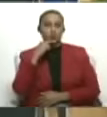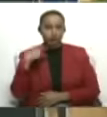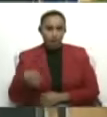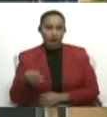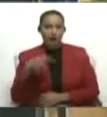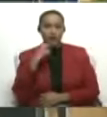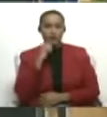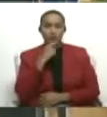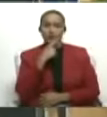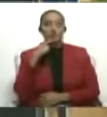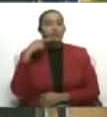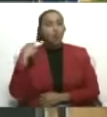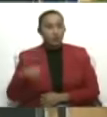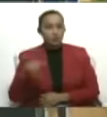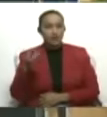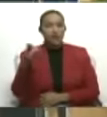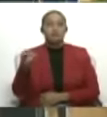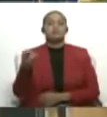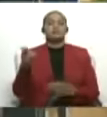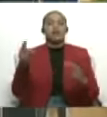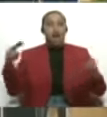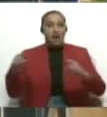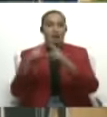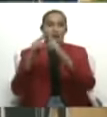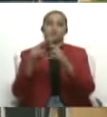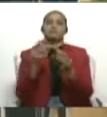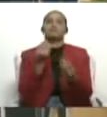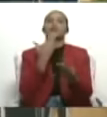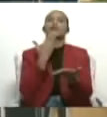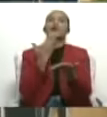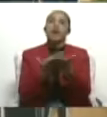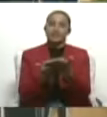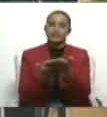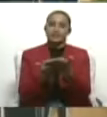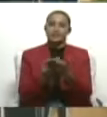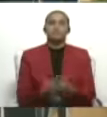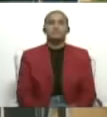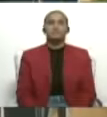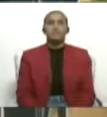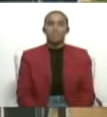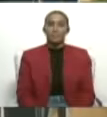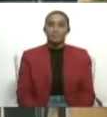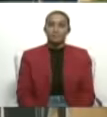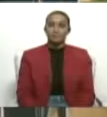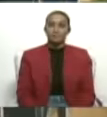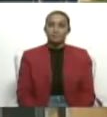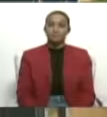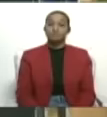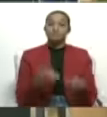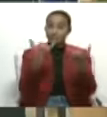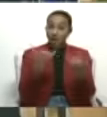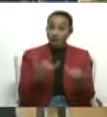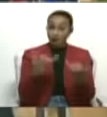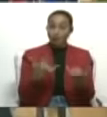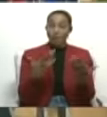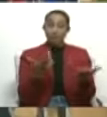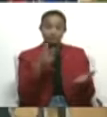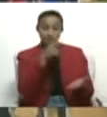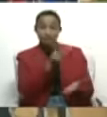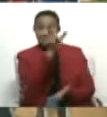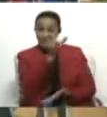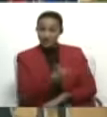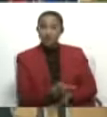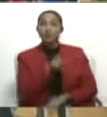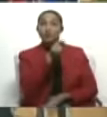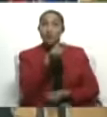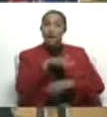constante para venir a visitarnos en Rusia. Gracias. A continuación, palabras del ciudadano Iván Gil, ministro del Poder Popular